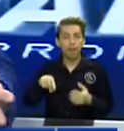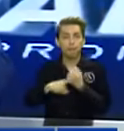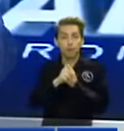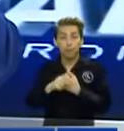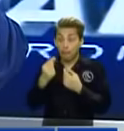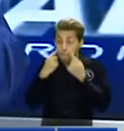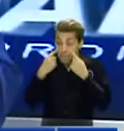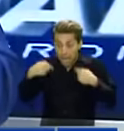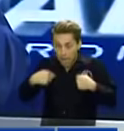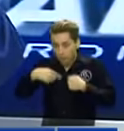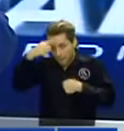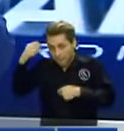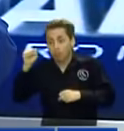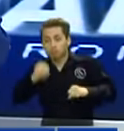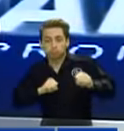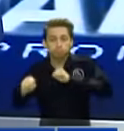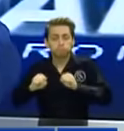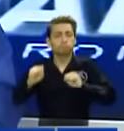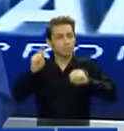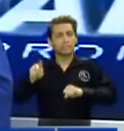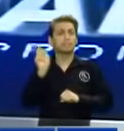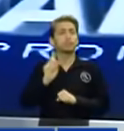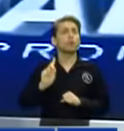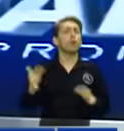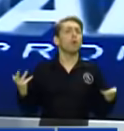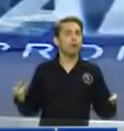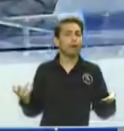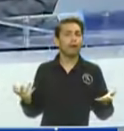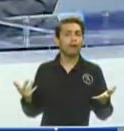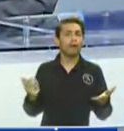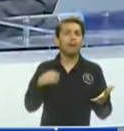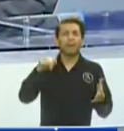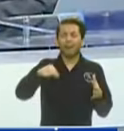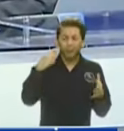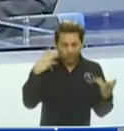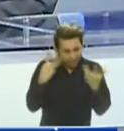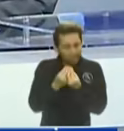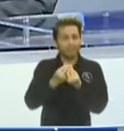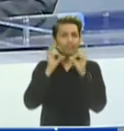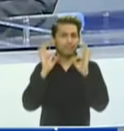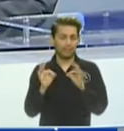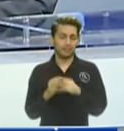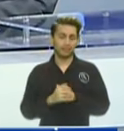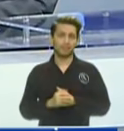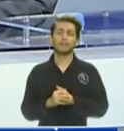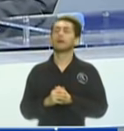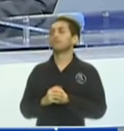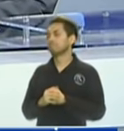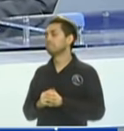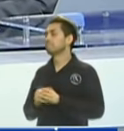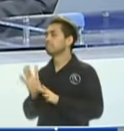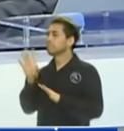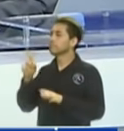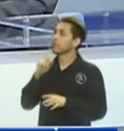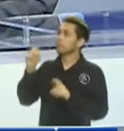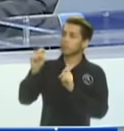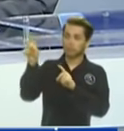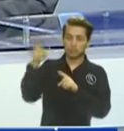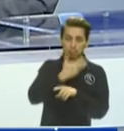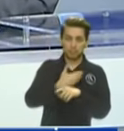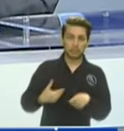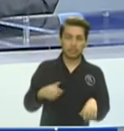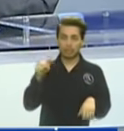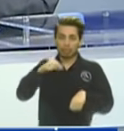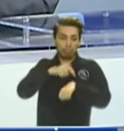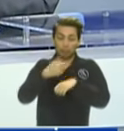deber. Es más sencillo, lo que tenemos que buscar es la unidad. Señor presidente, solo una respuesta rápida, seguramente por el tiempo,